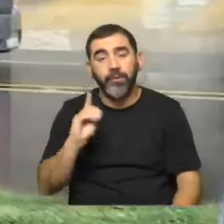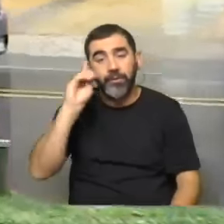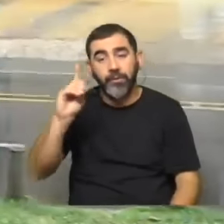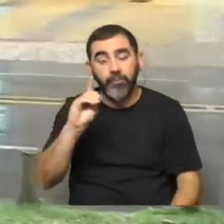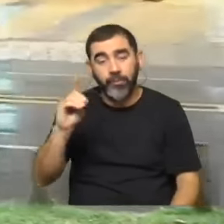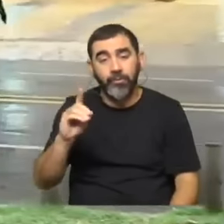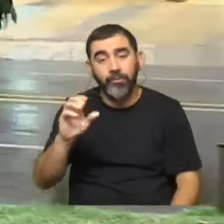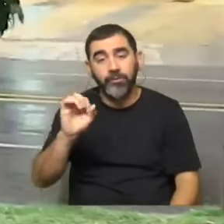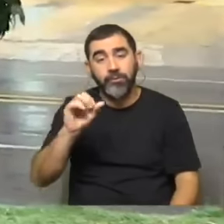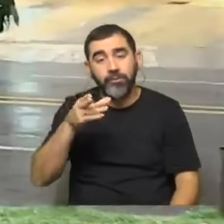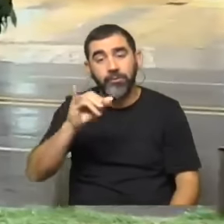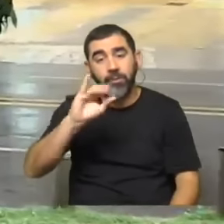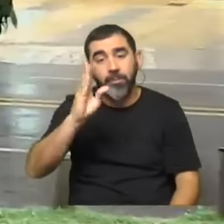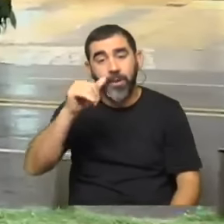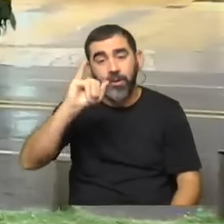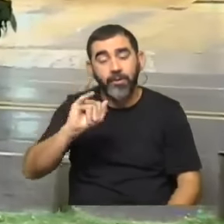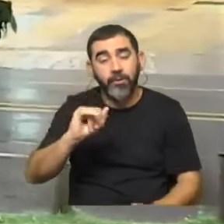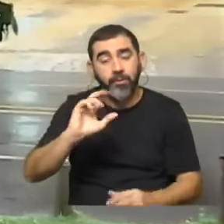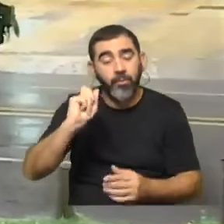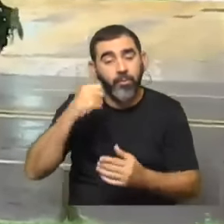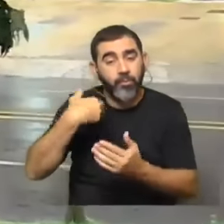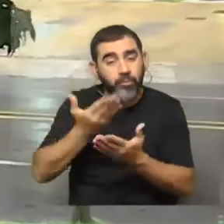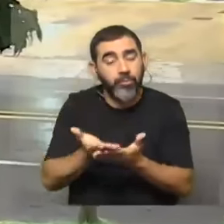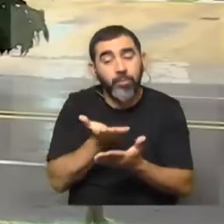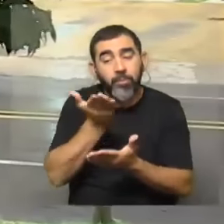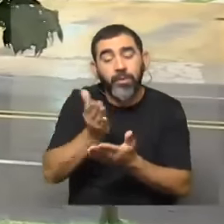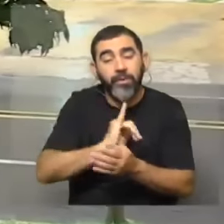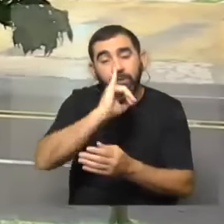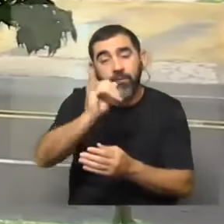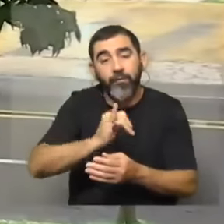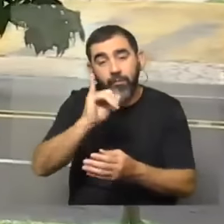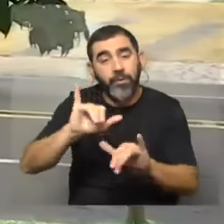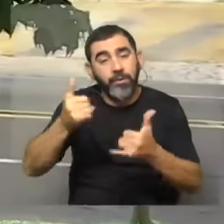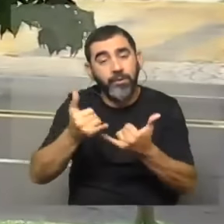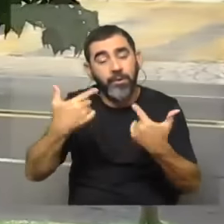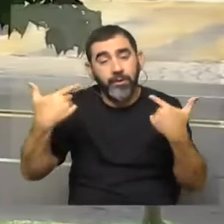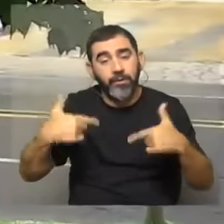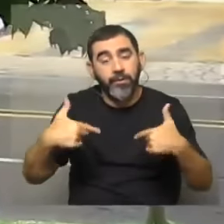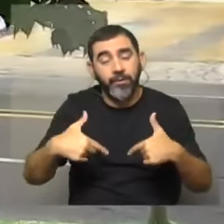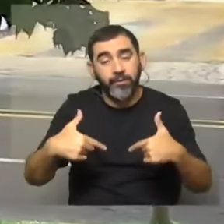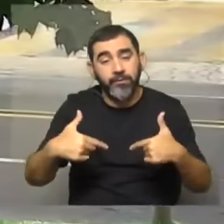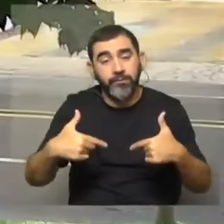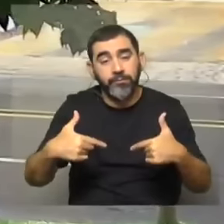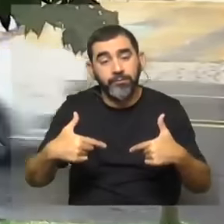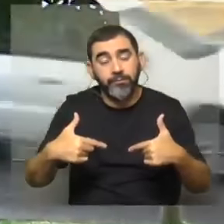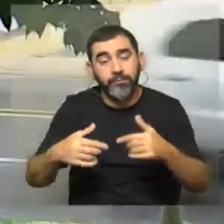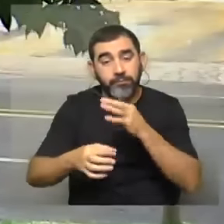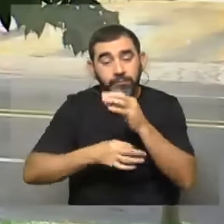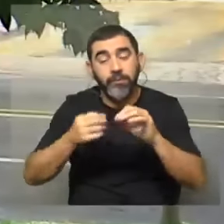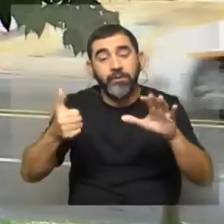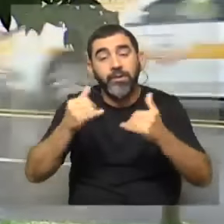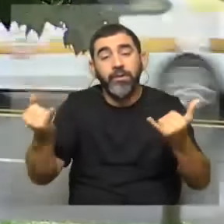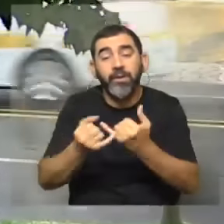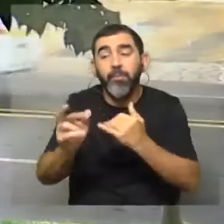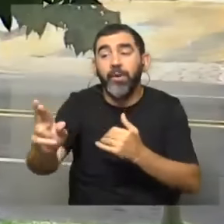schipani marcando su postura a propósito de este pedido de informes que eh Ya llegó a la intendencia y que como viene explicaba tiene 60